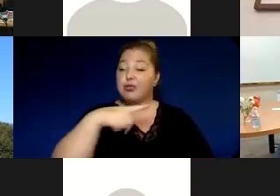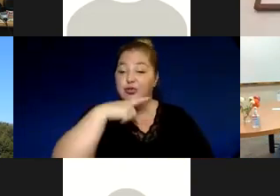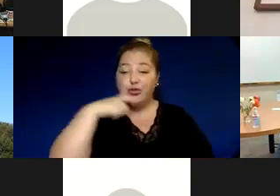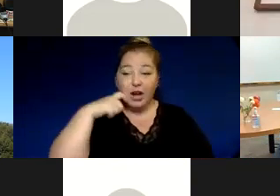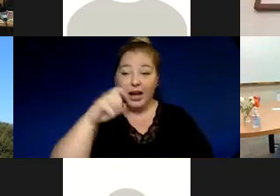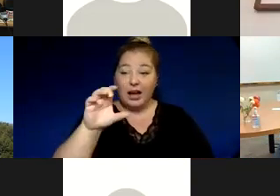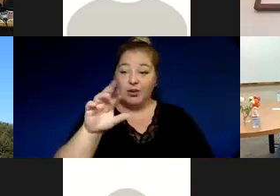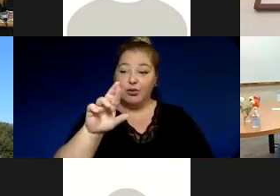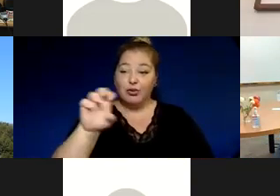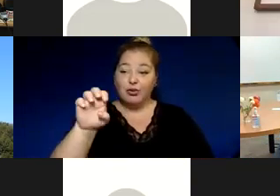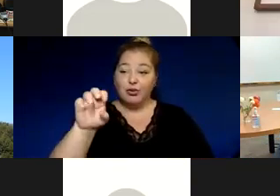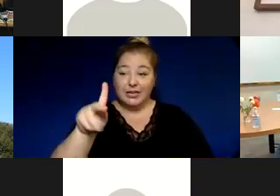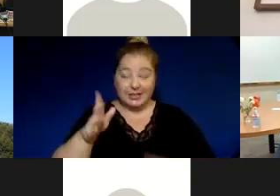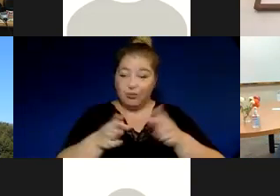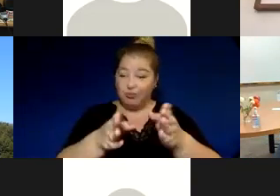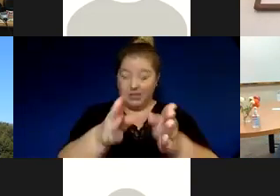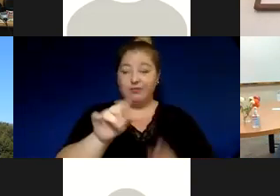incendios, ¿cuántas personas en Myers?